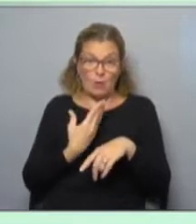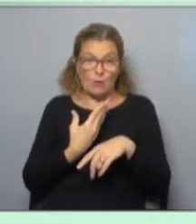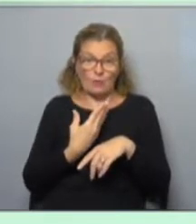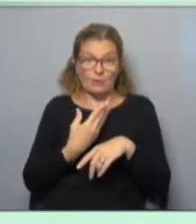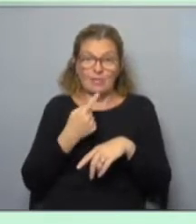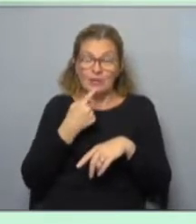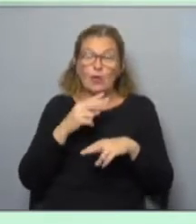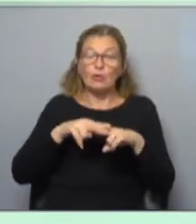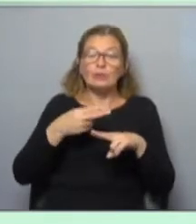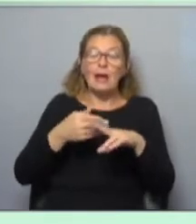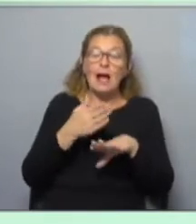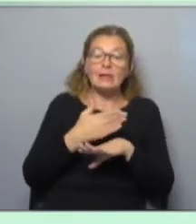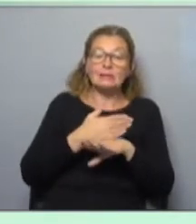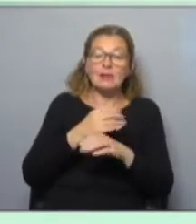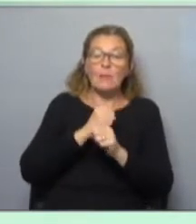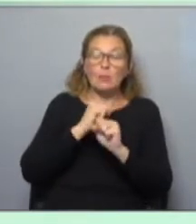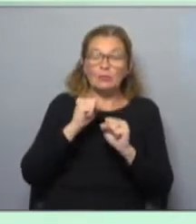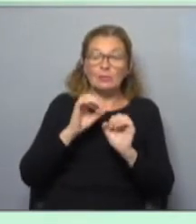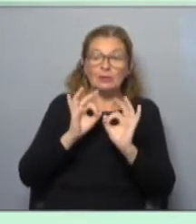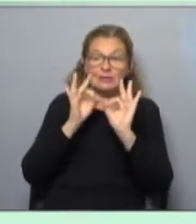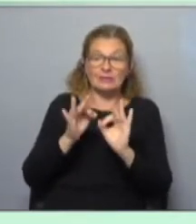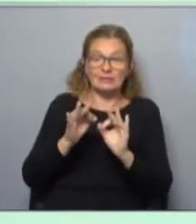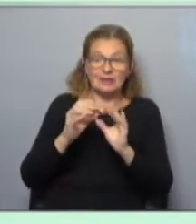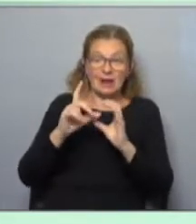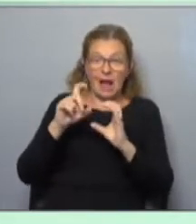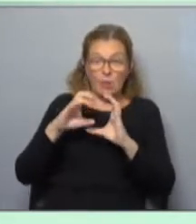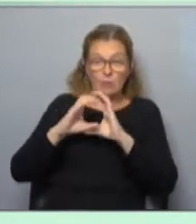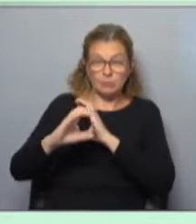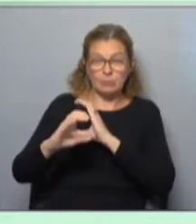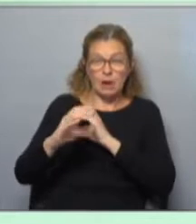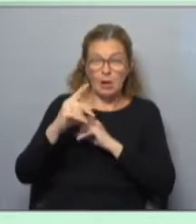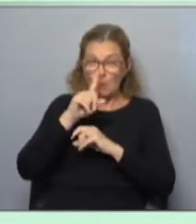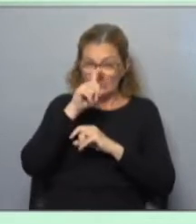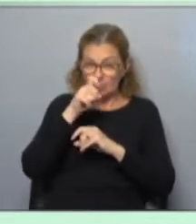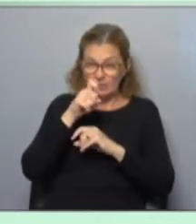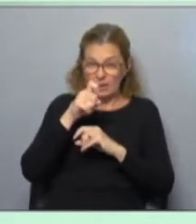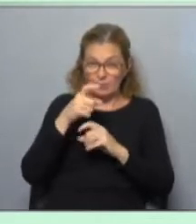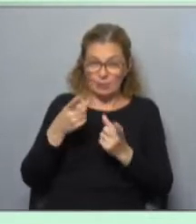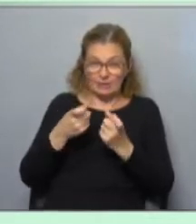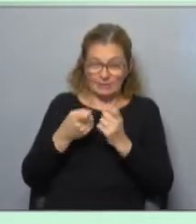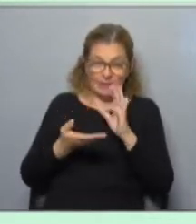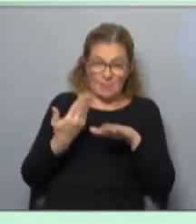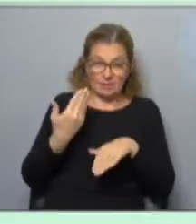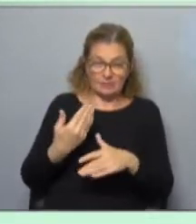reitero, lo antes posible llegue el saneamiento de los montedianos más vulnerables a los que más lo necesitan.